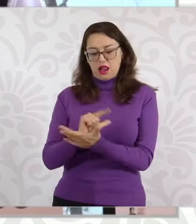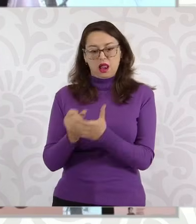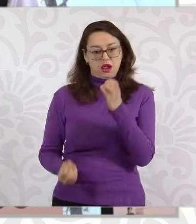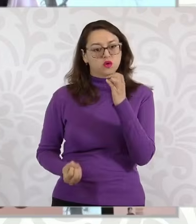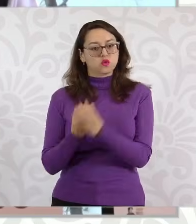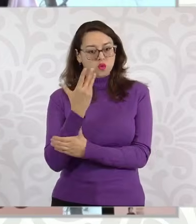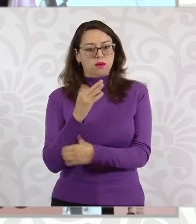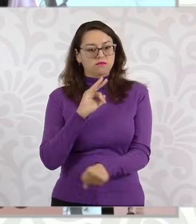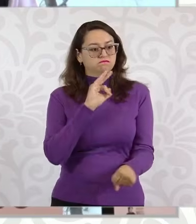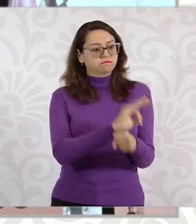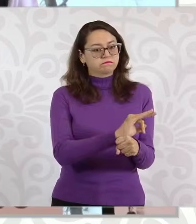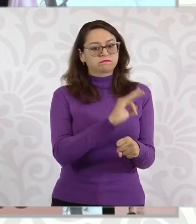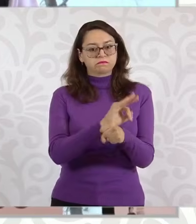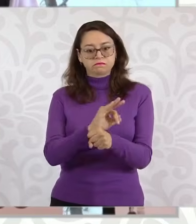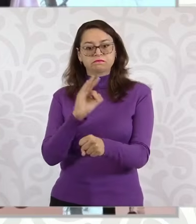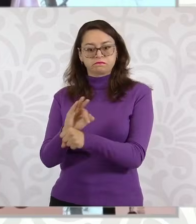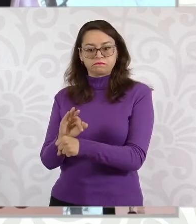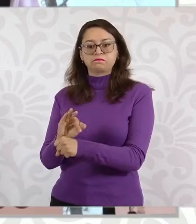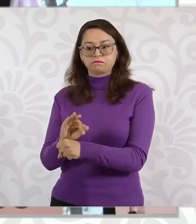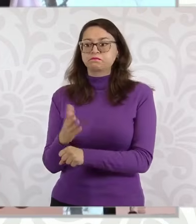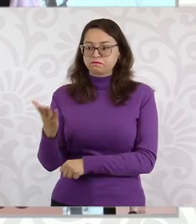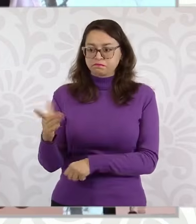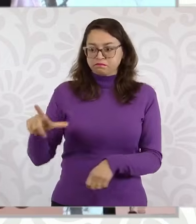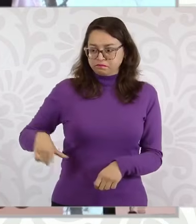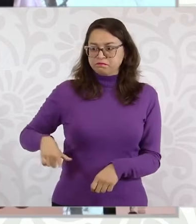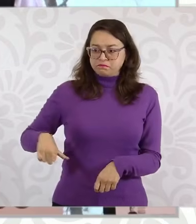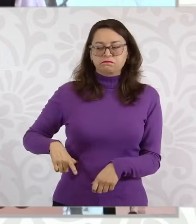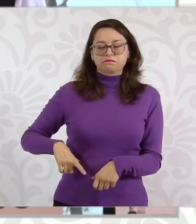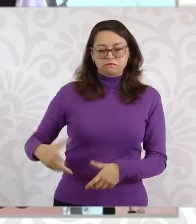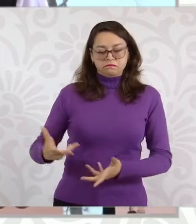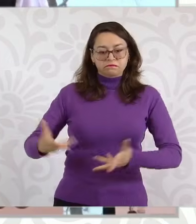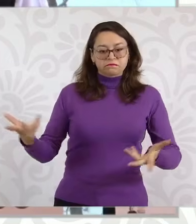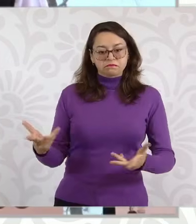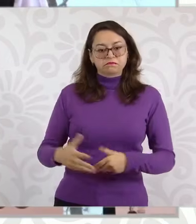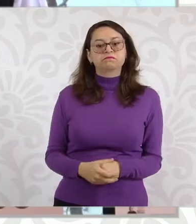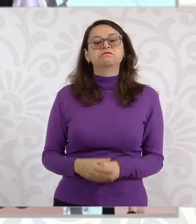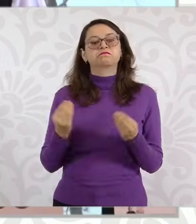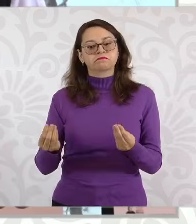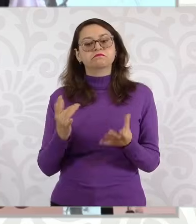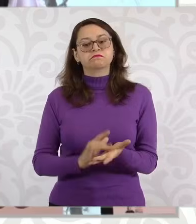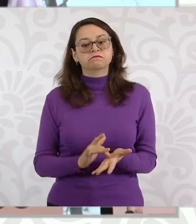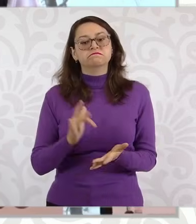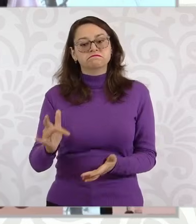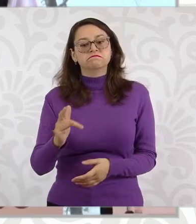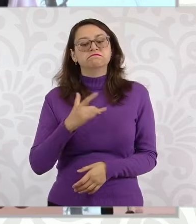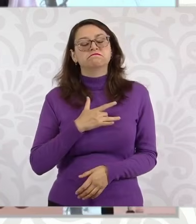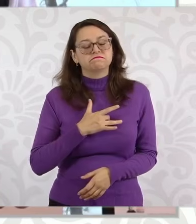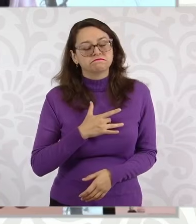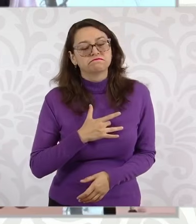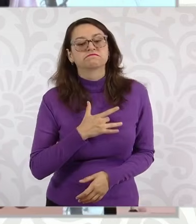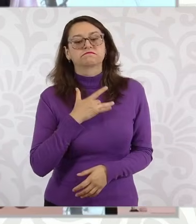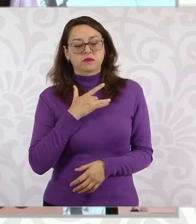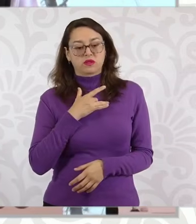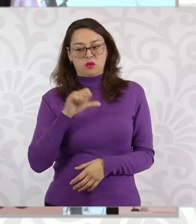Aguas Nacionales promovida firmemente por su gobierno. Muchas gracias y es un honor para mí participar en